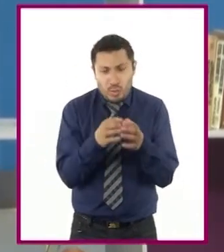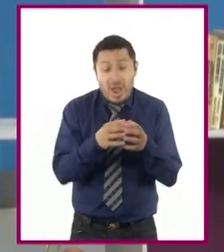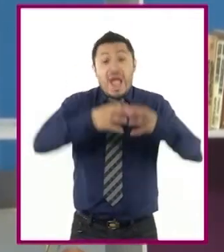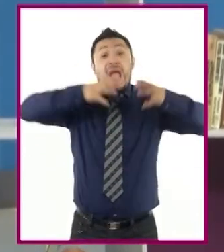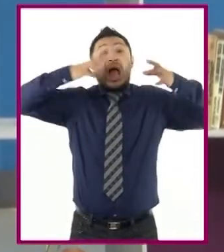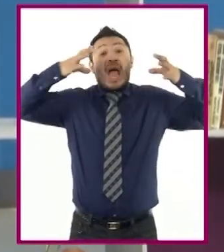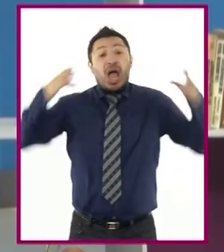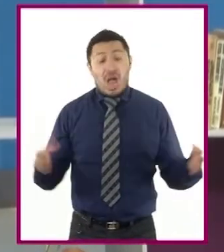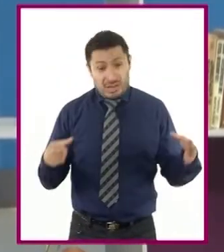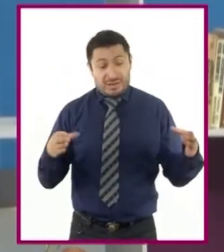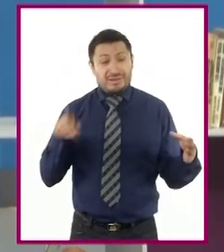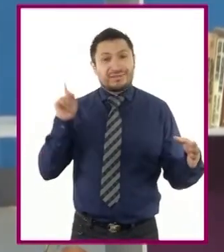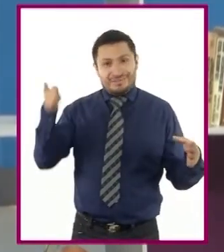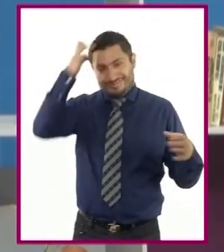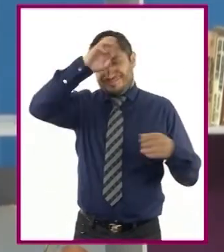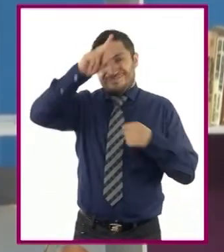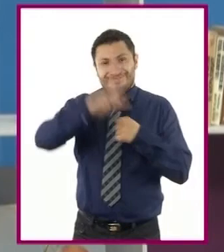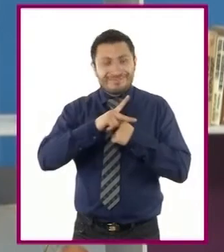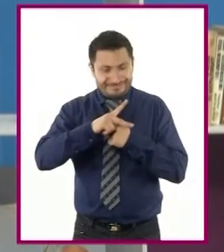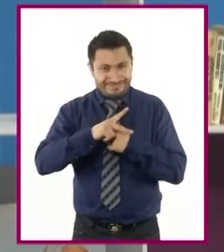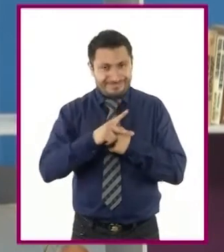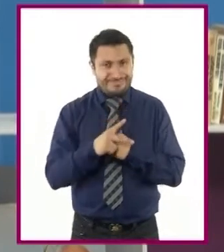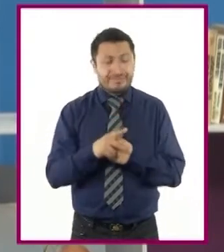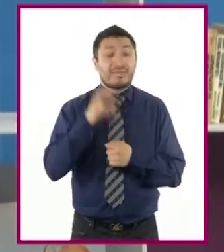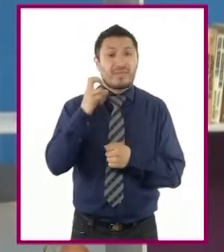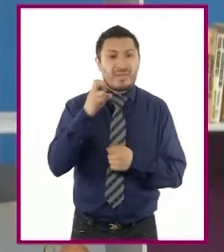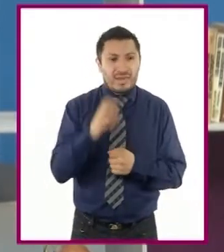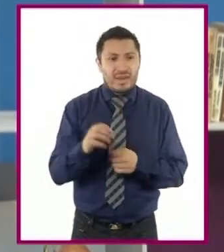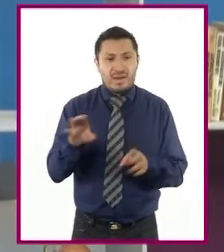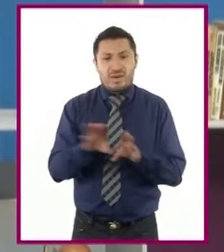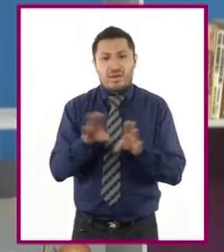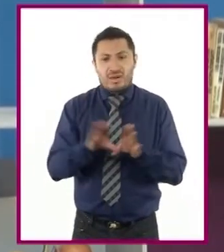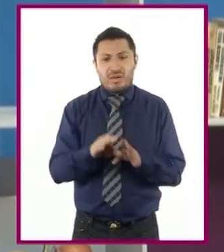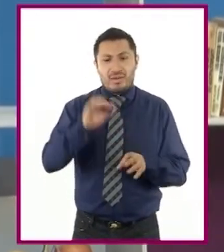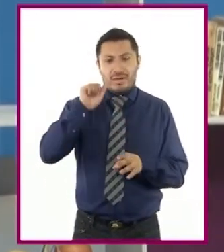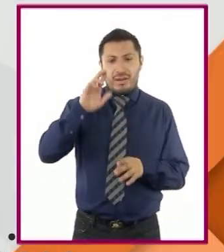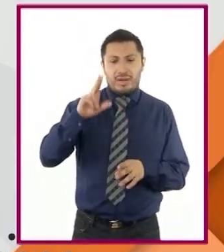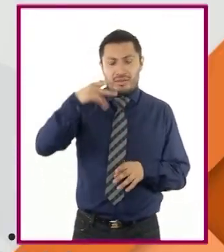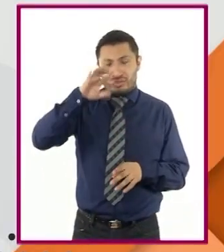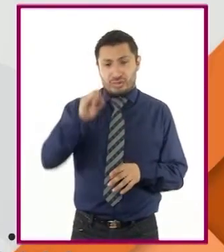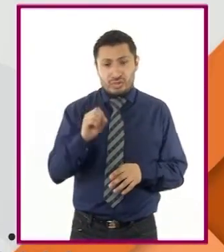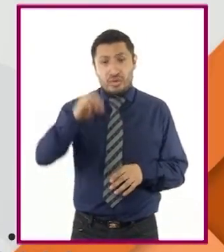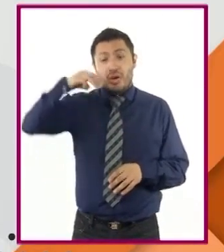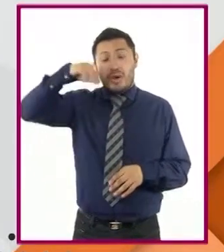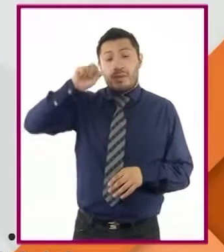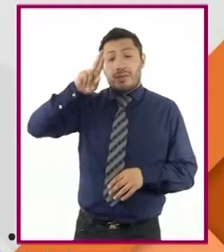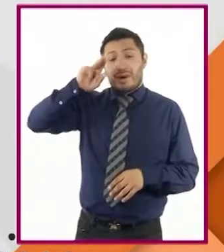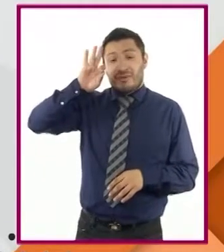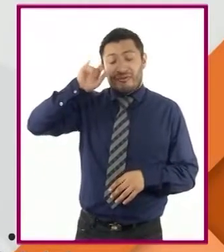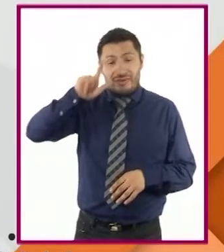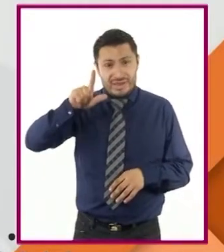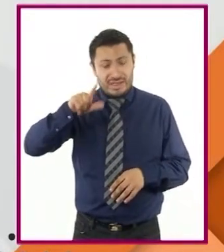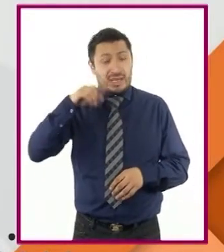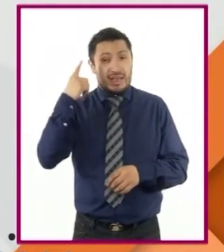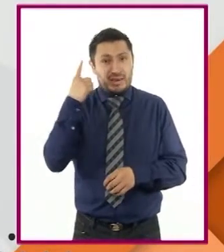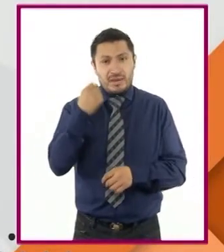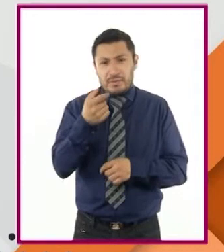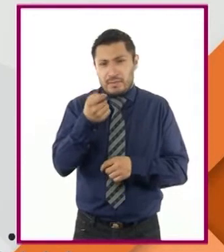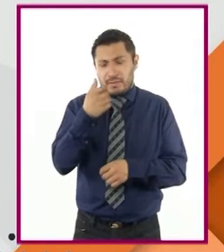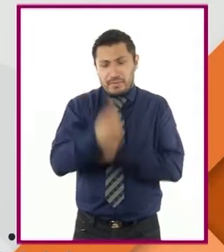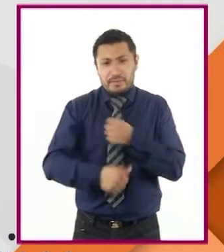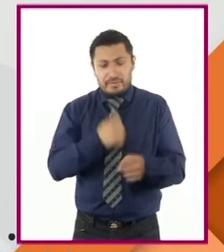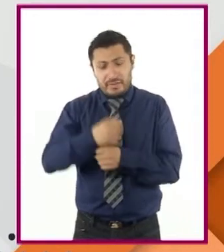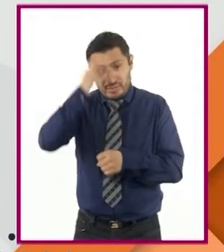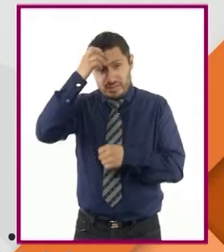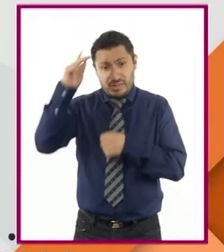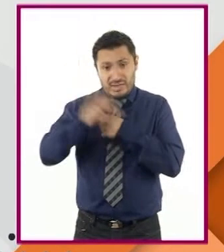que Bélgica tenía en Europa. Desde esta colonia se extraía caucho y marfil. En pocos años, los países europeos